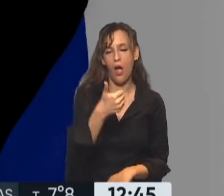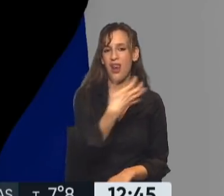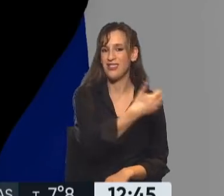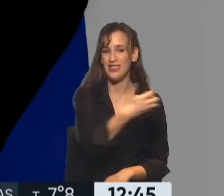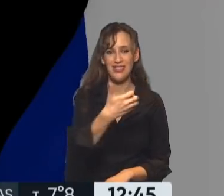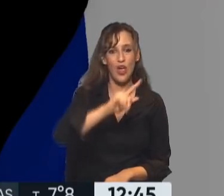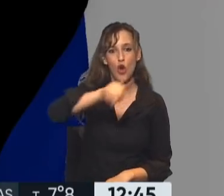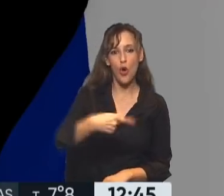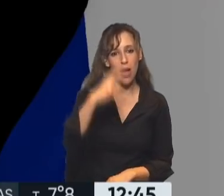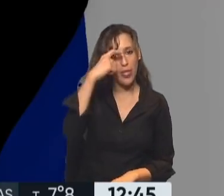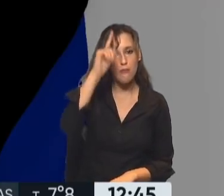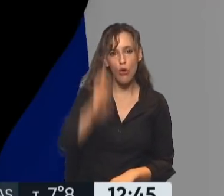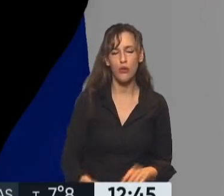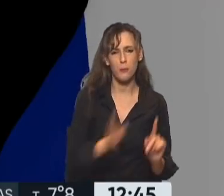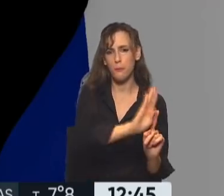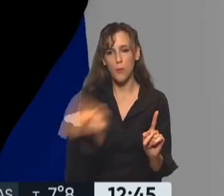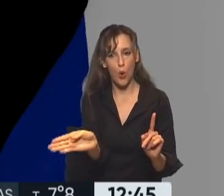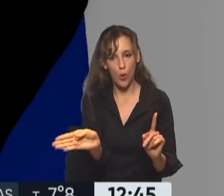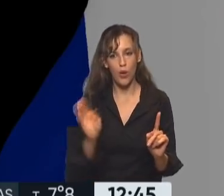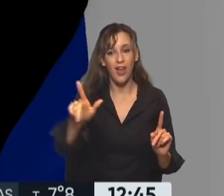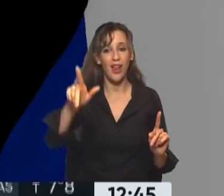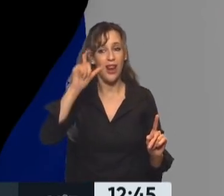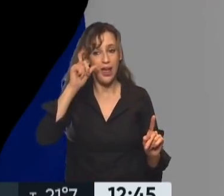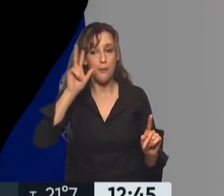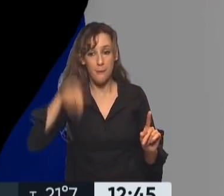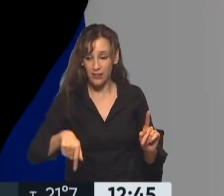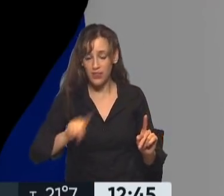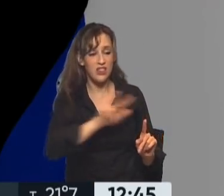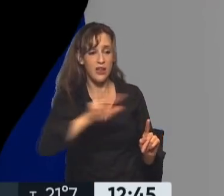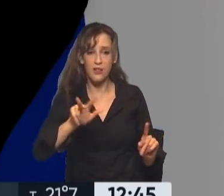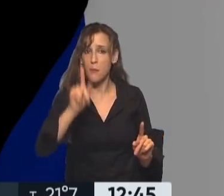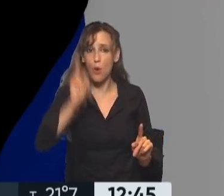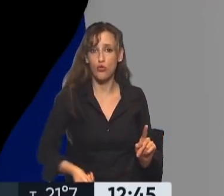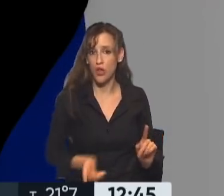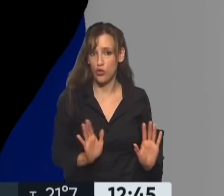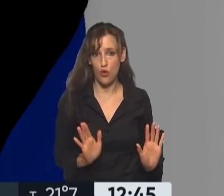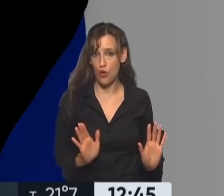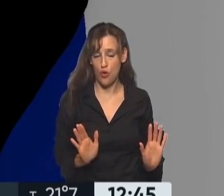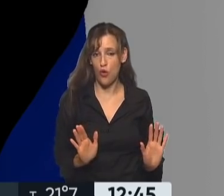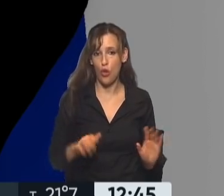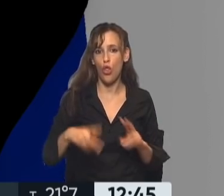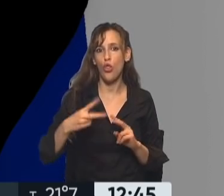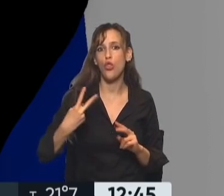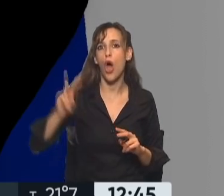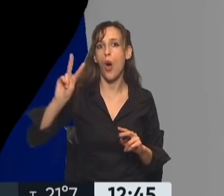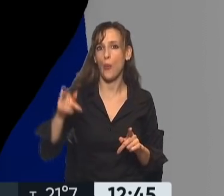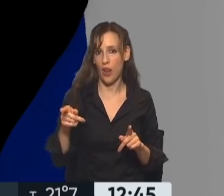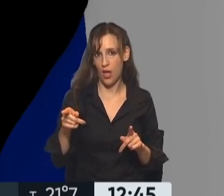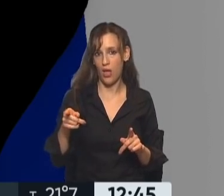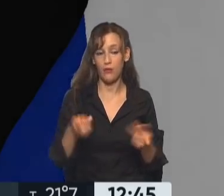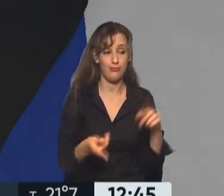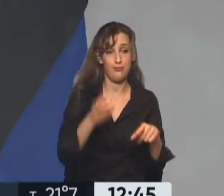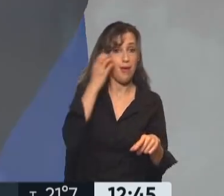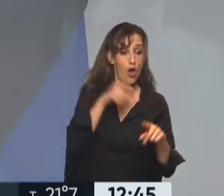66.10% de los votos y Le Pen solo obtenía el 33%. inclusive el doble de votos sacó